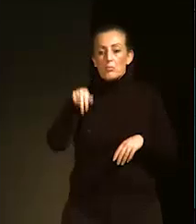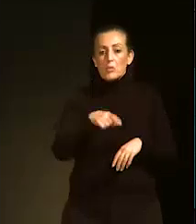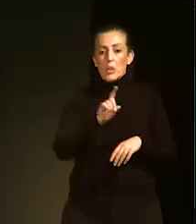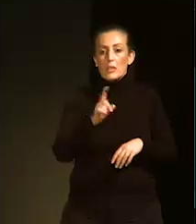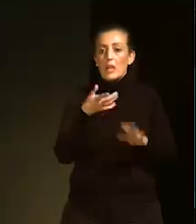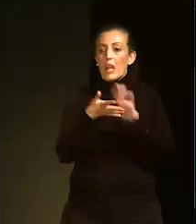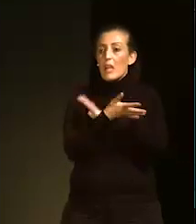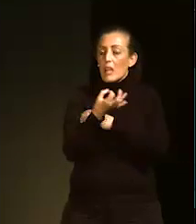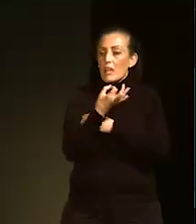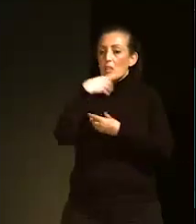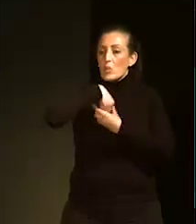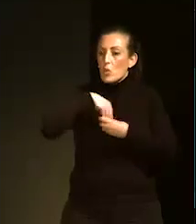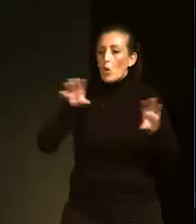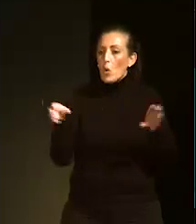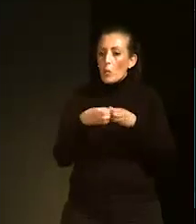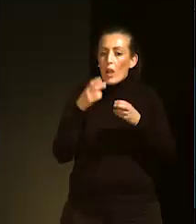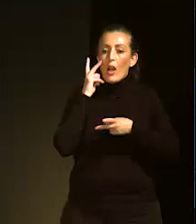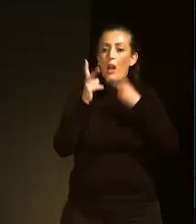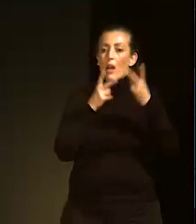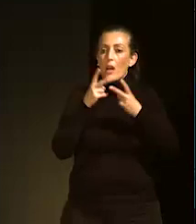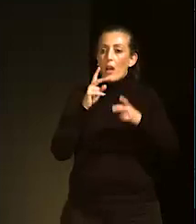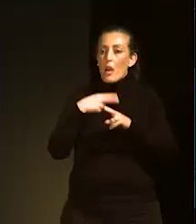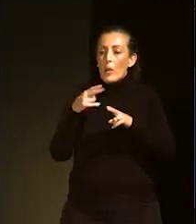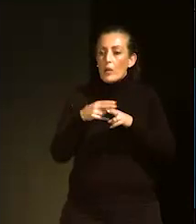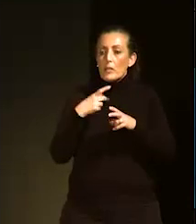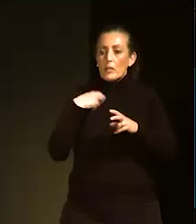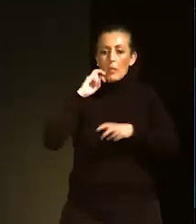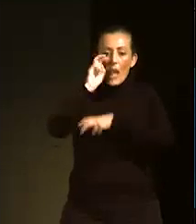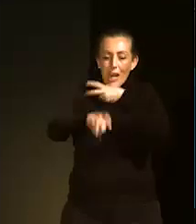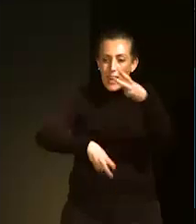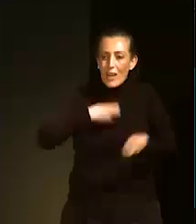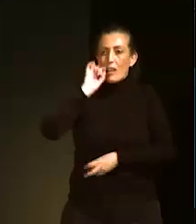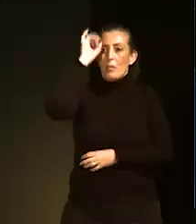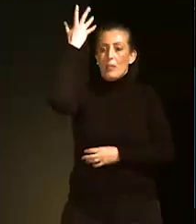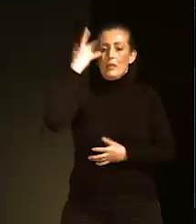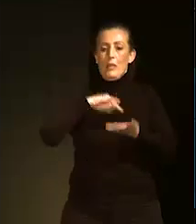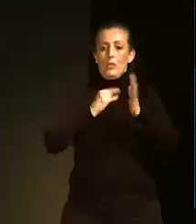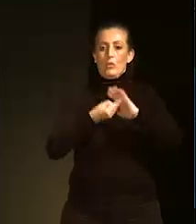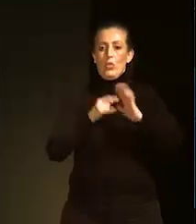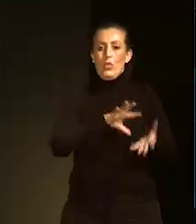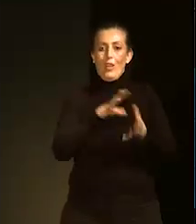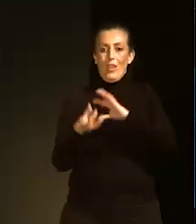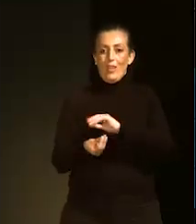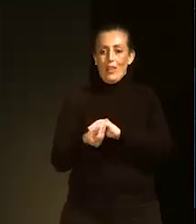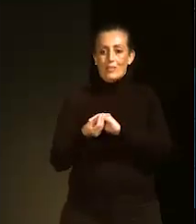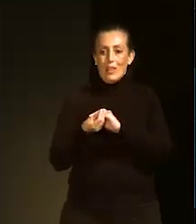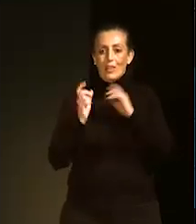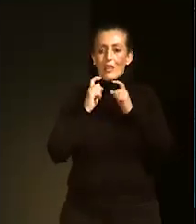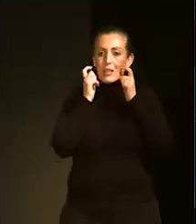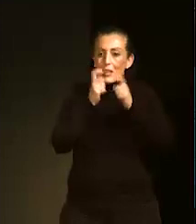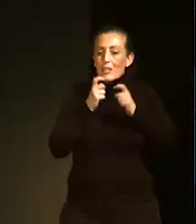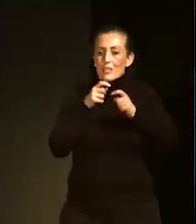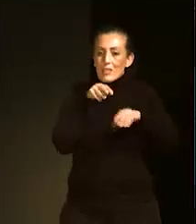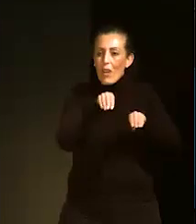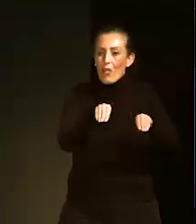tu sanación en tu comunidad en tu visión política se reinventa la metodología se adapta se evitan estas